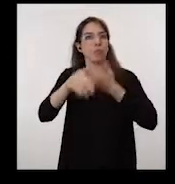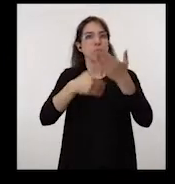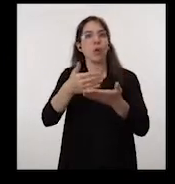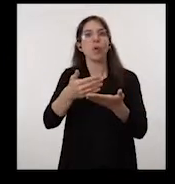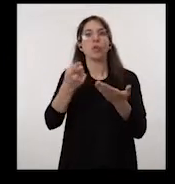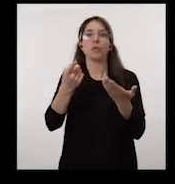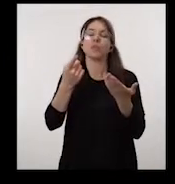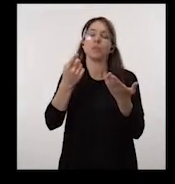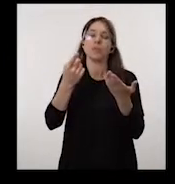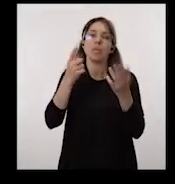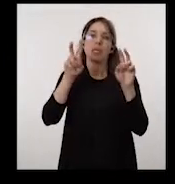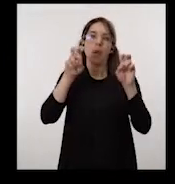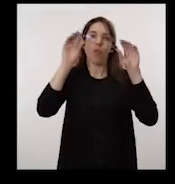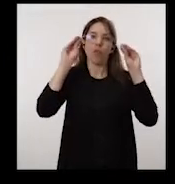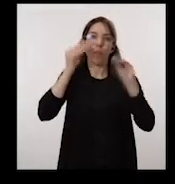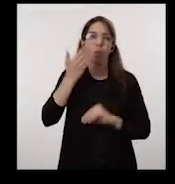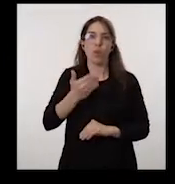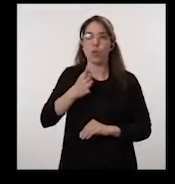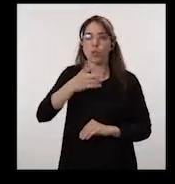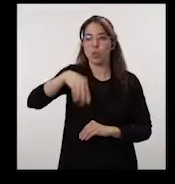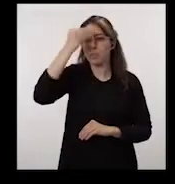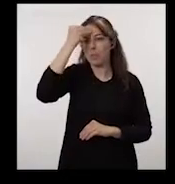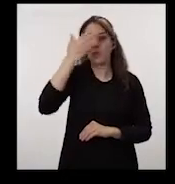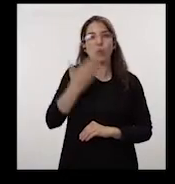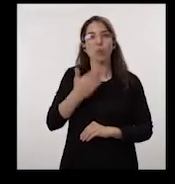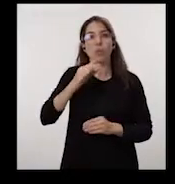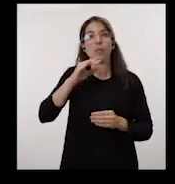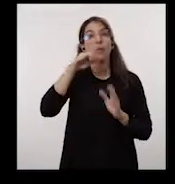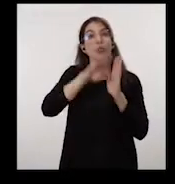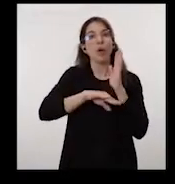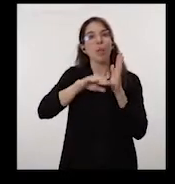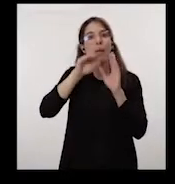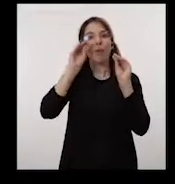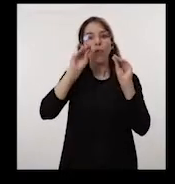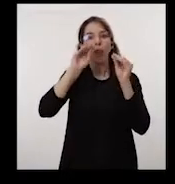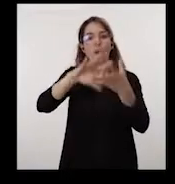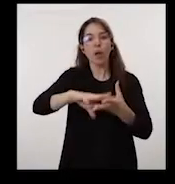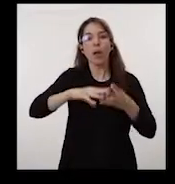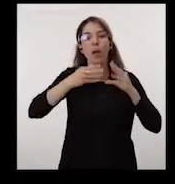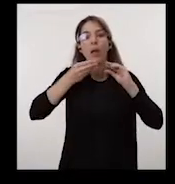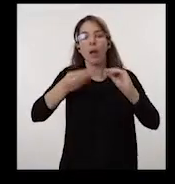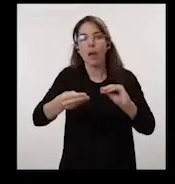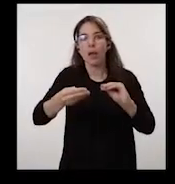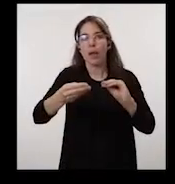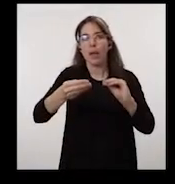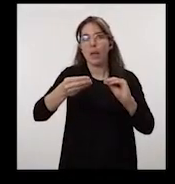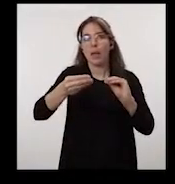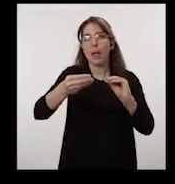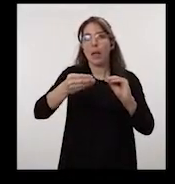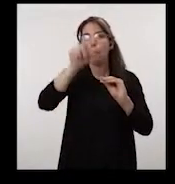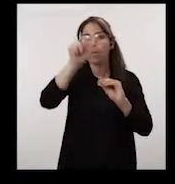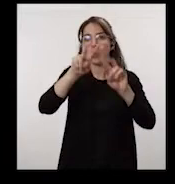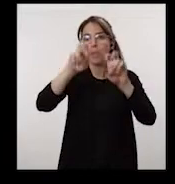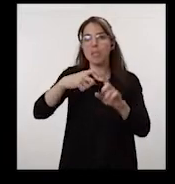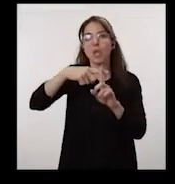qué es fundamental tener claro un programa de formación que se adecue al estadio a nivel de madurez